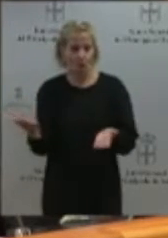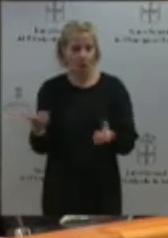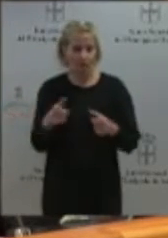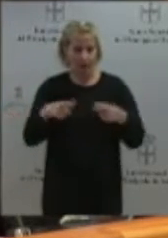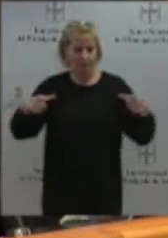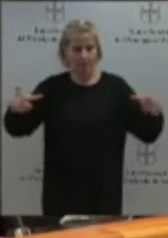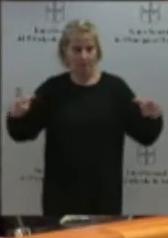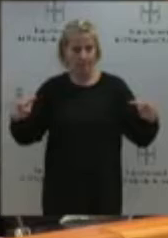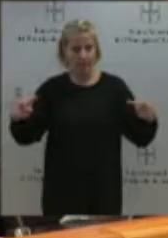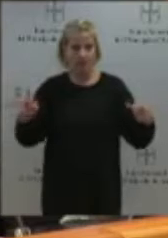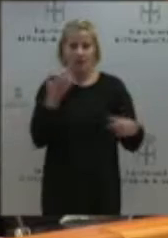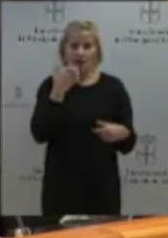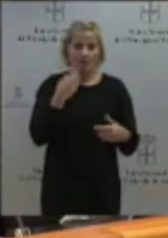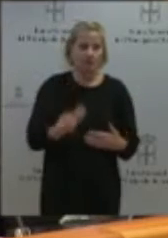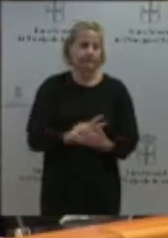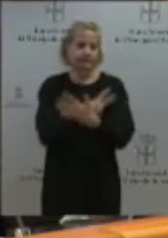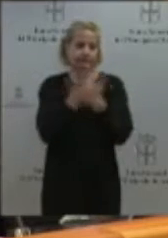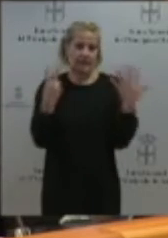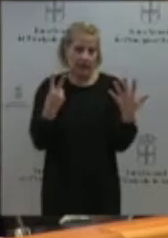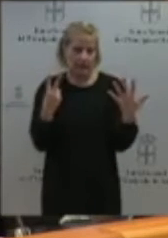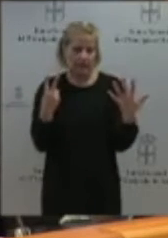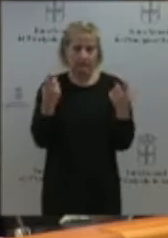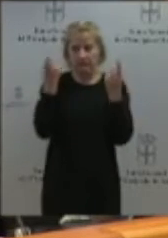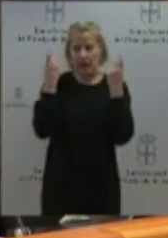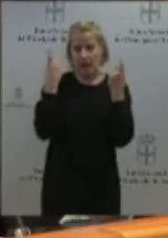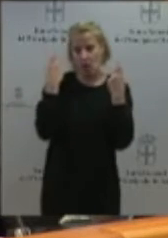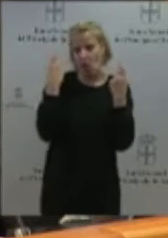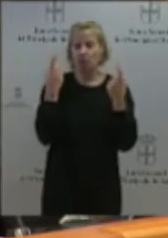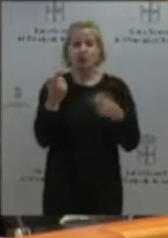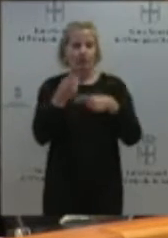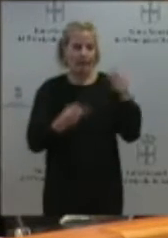en la Corredoria, 20 profesores y profesoras menos a pesar de que hay 200 alumnos más.